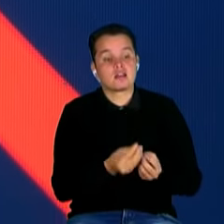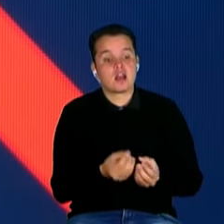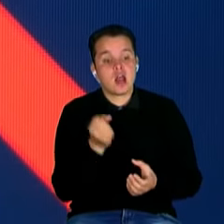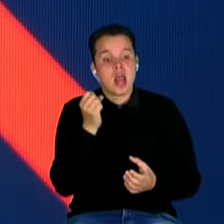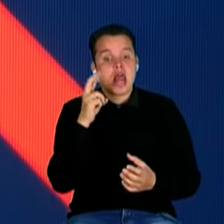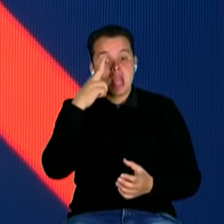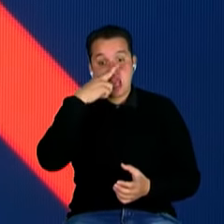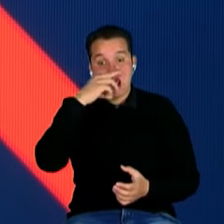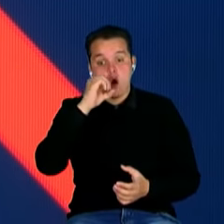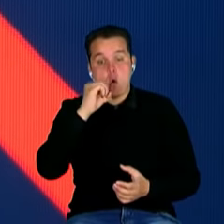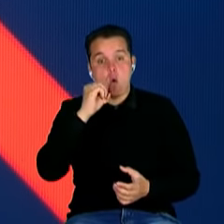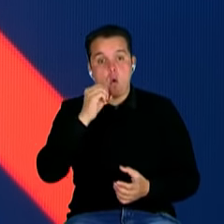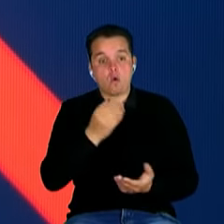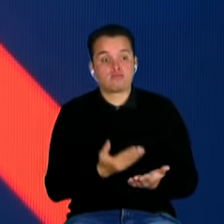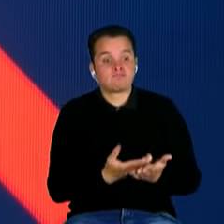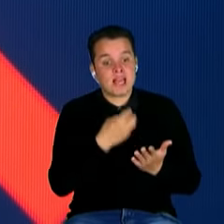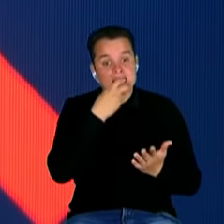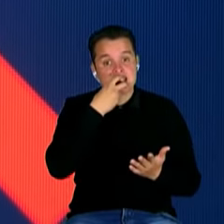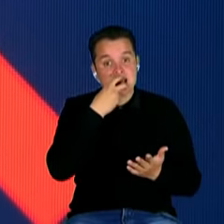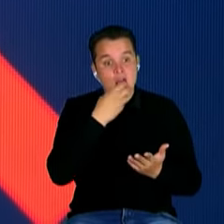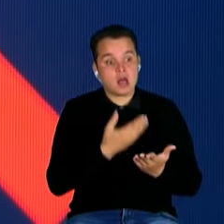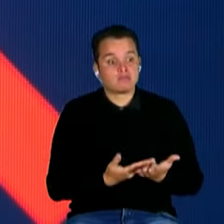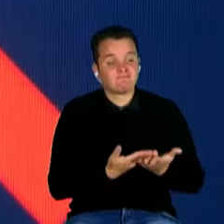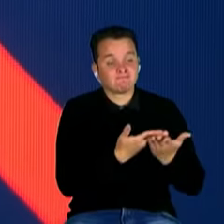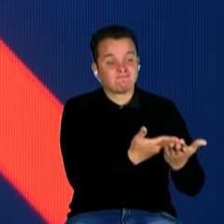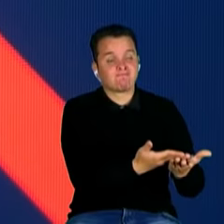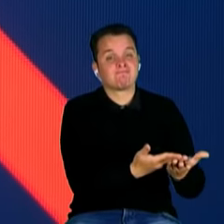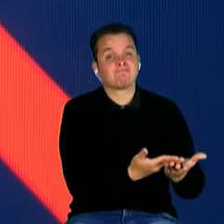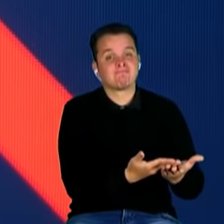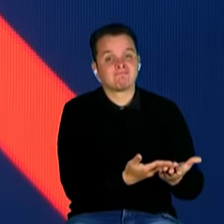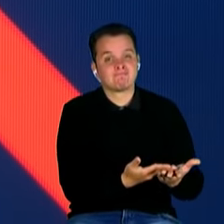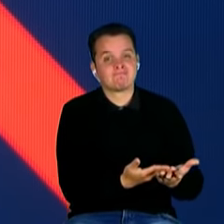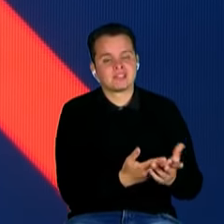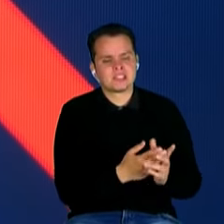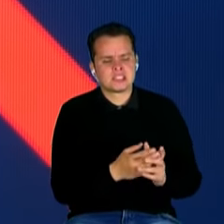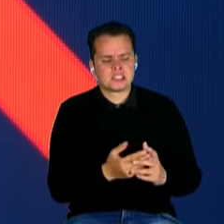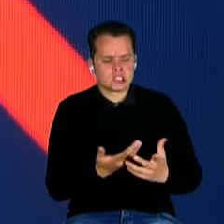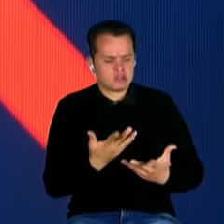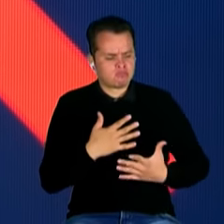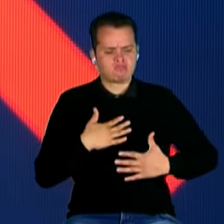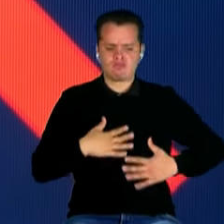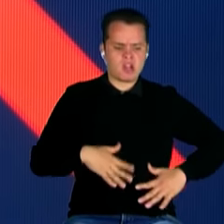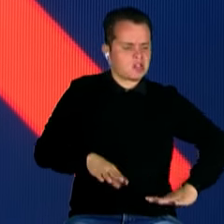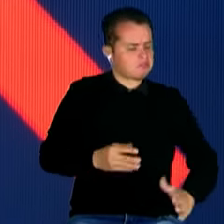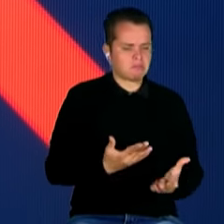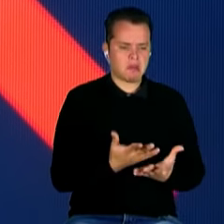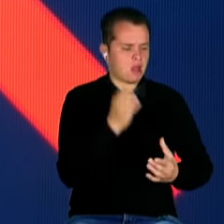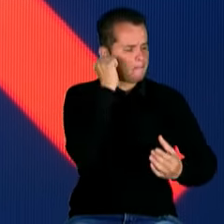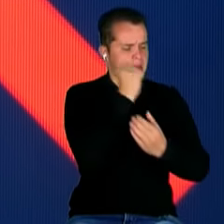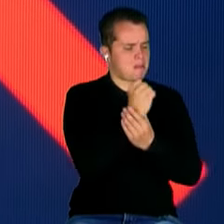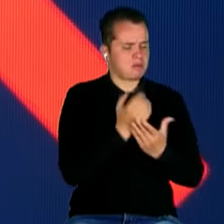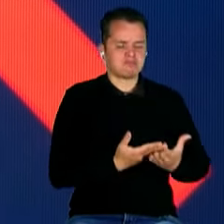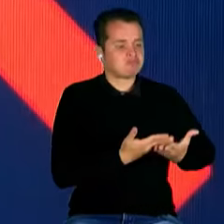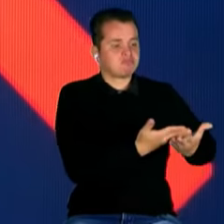hace. Él lo hace. Él va y está dispuesto a sacrificarlo.